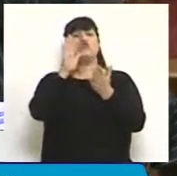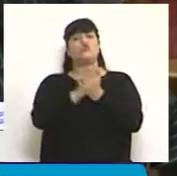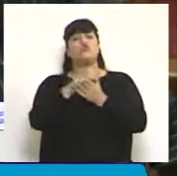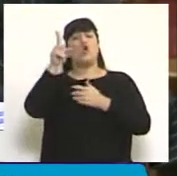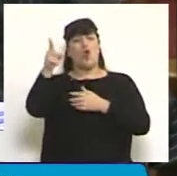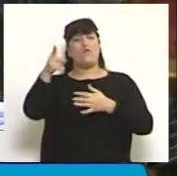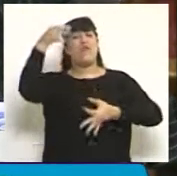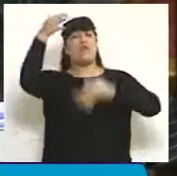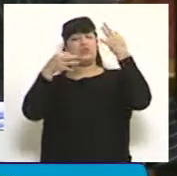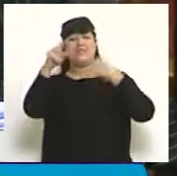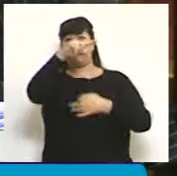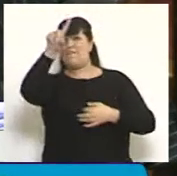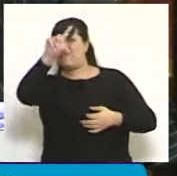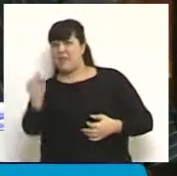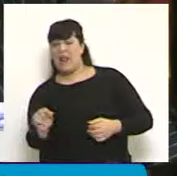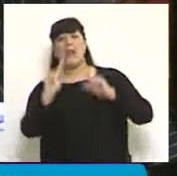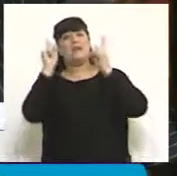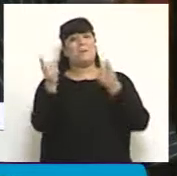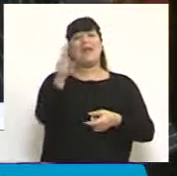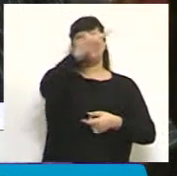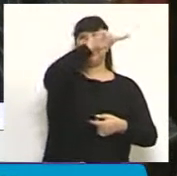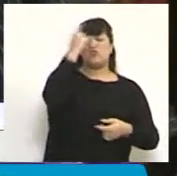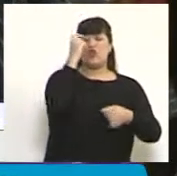Justicia Federal y Nacional Penal.